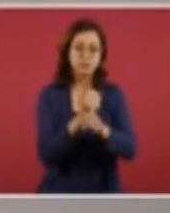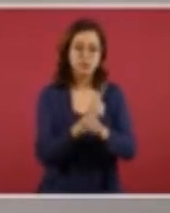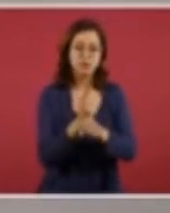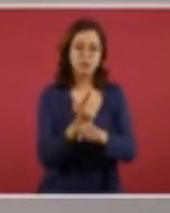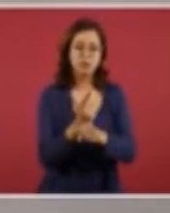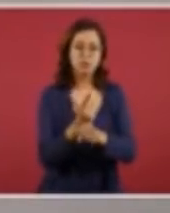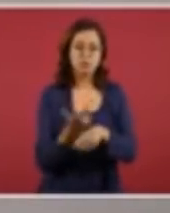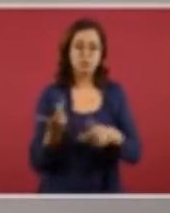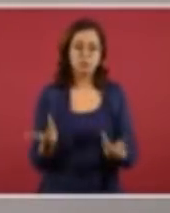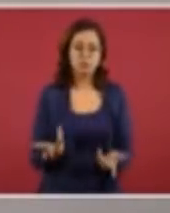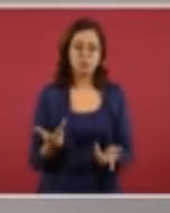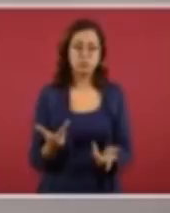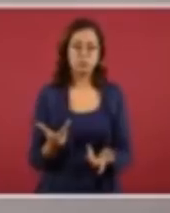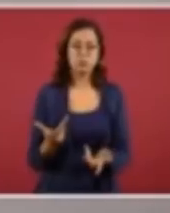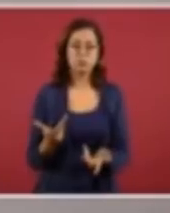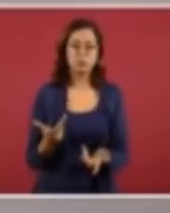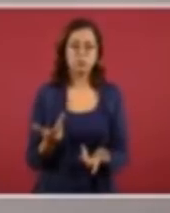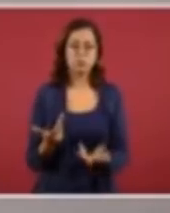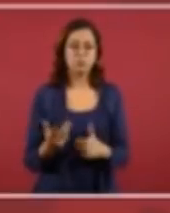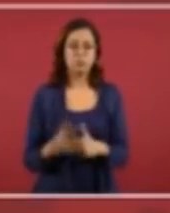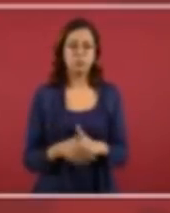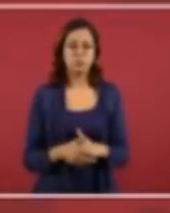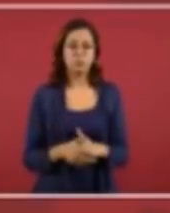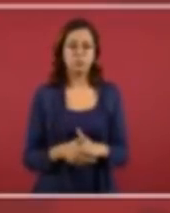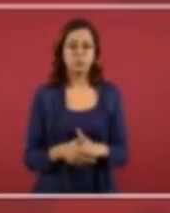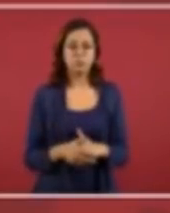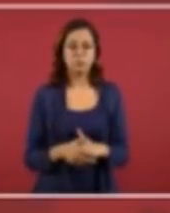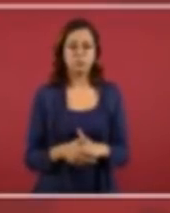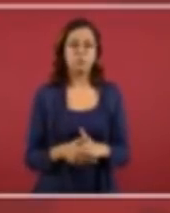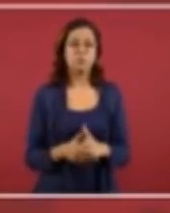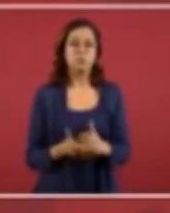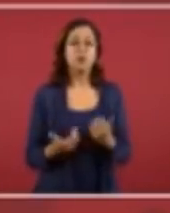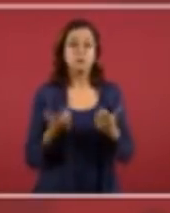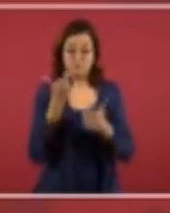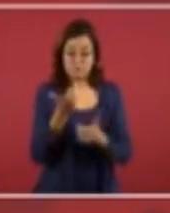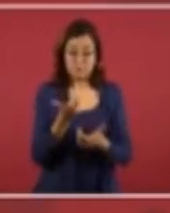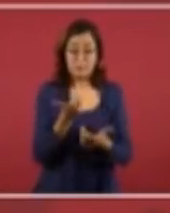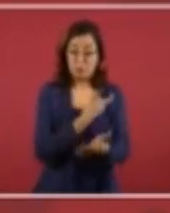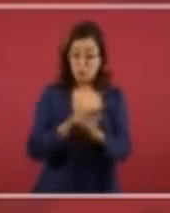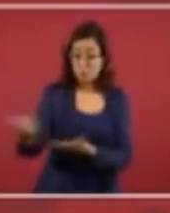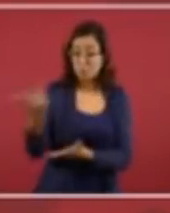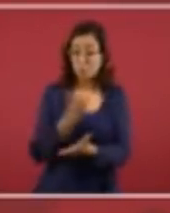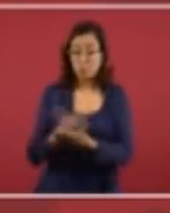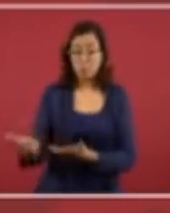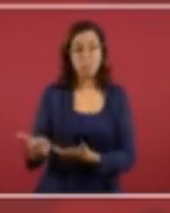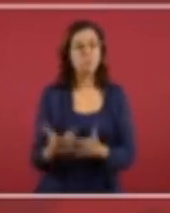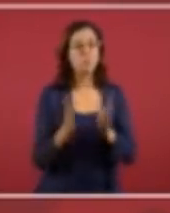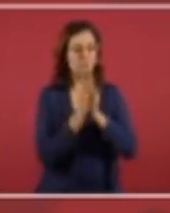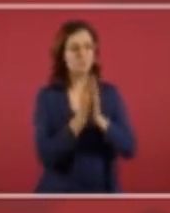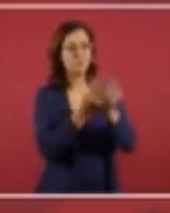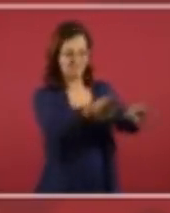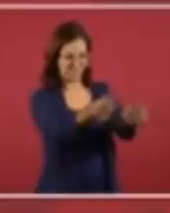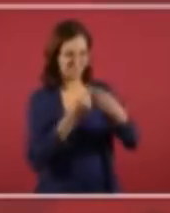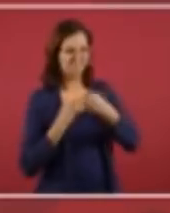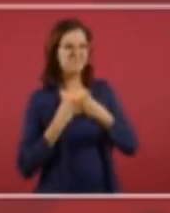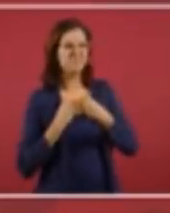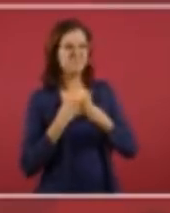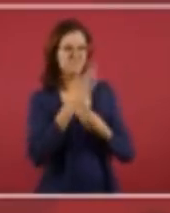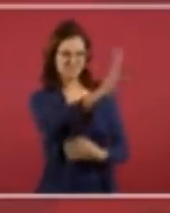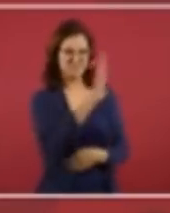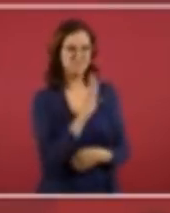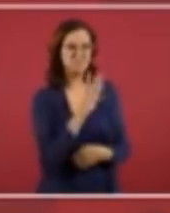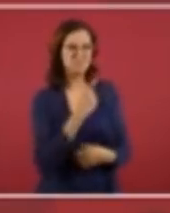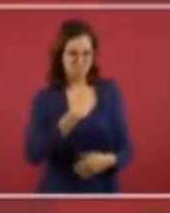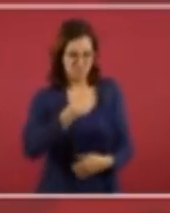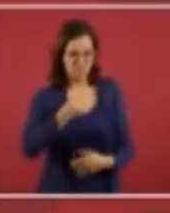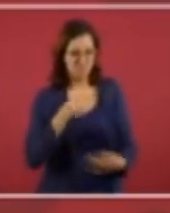lo que vayan a mandarnos, que nos los entreguen de manera